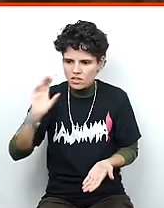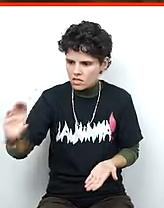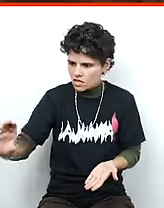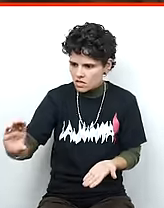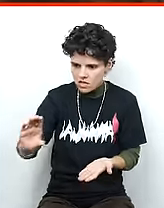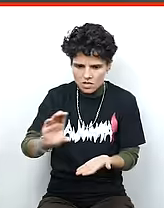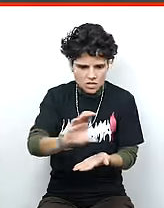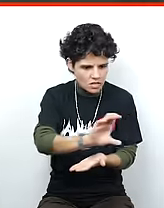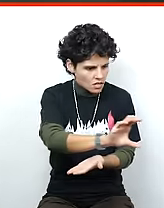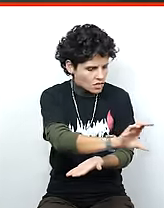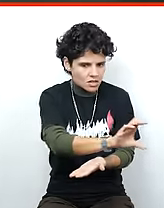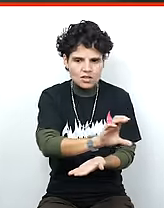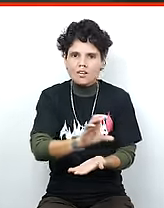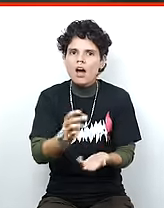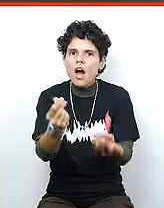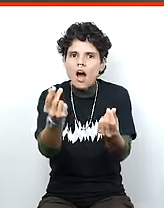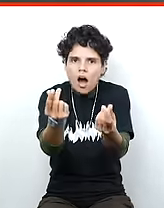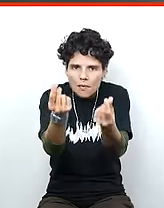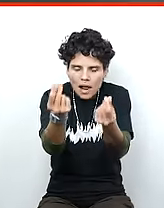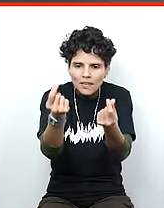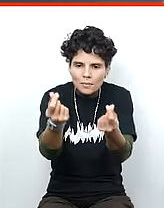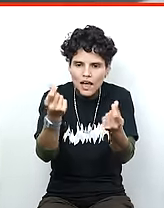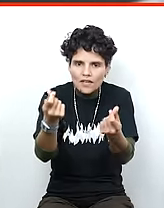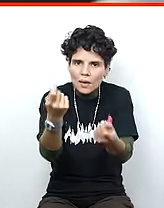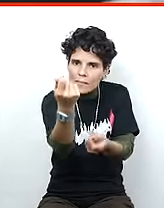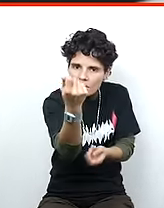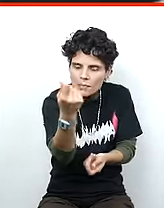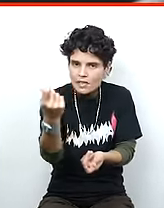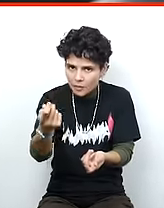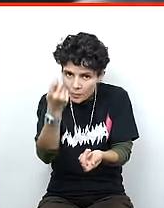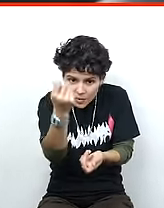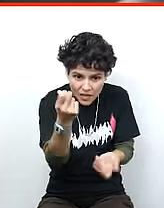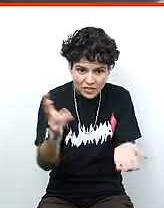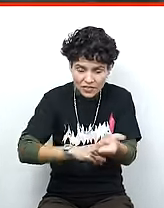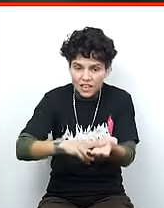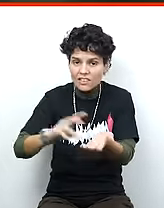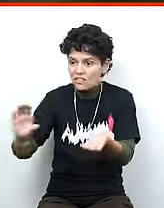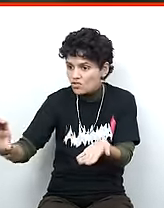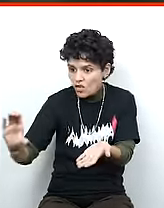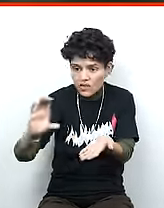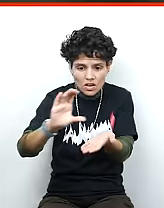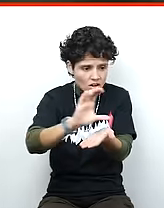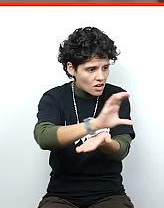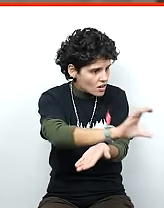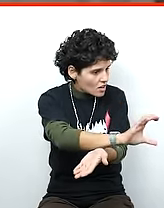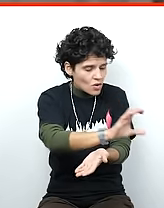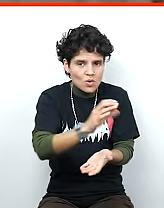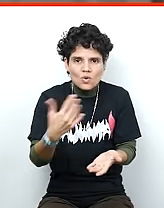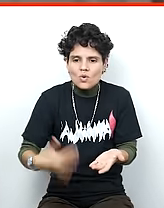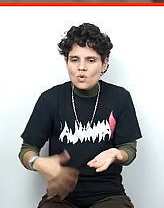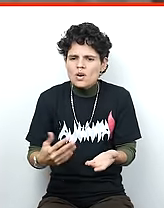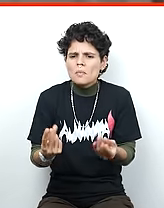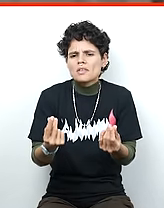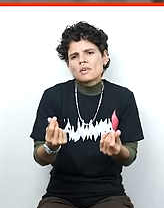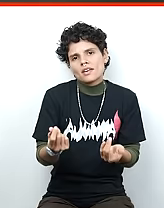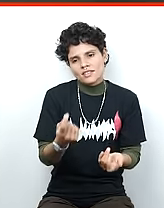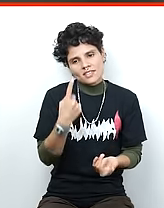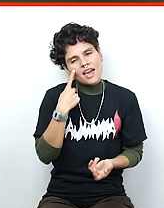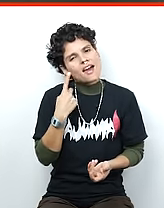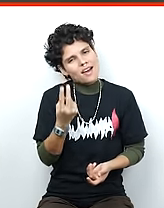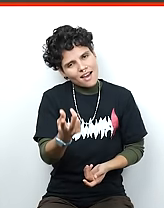¿cómo dije, en cash, ¿no? Como en el contento, pues así. ¿En efectivo? En efectivo se lo dieron, pues. Y cuando lo vi a ellos, dije, ¿cuánto ya. ¿Cuánto eso va más o